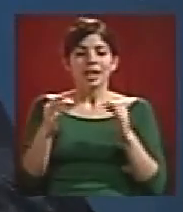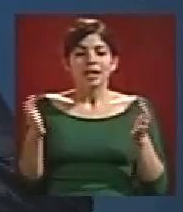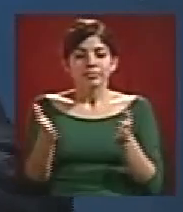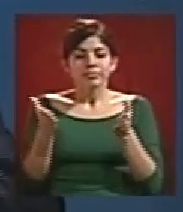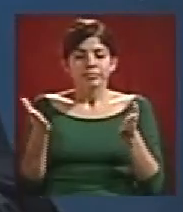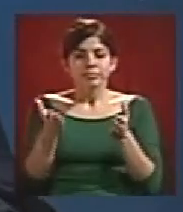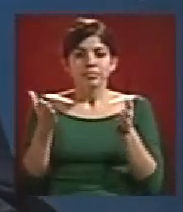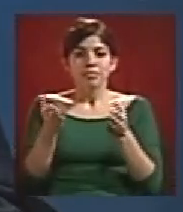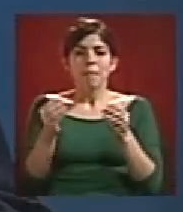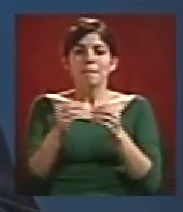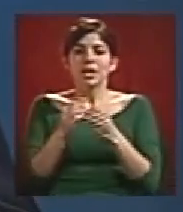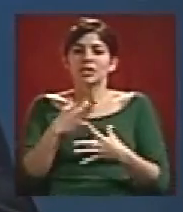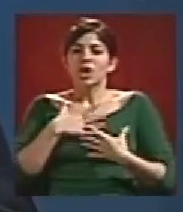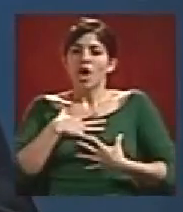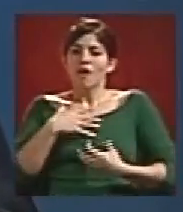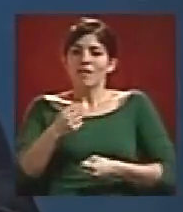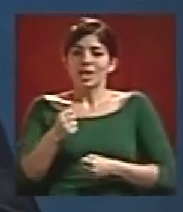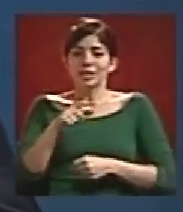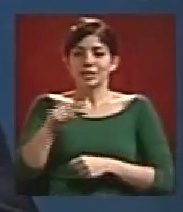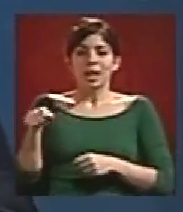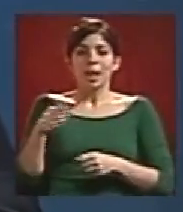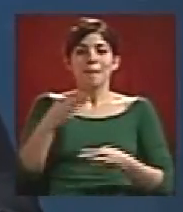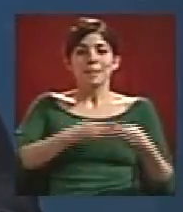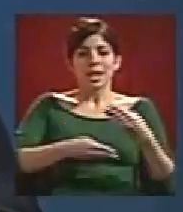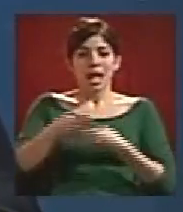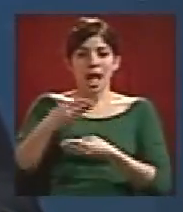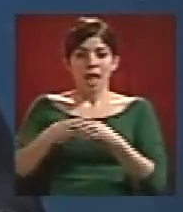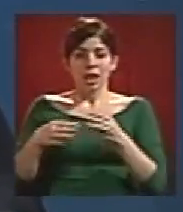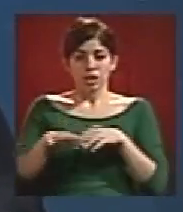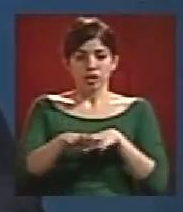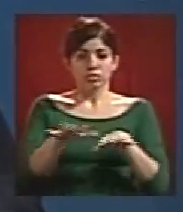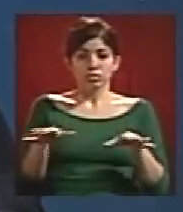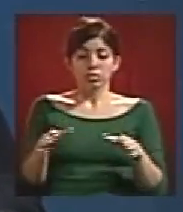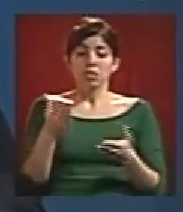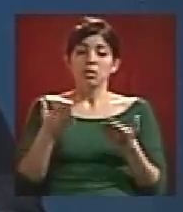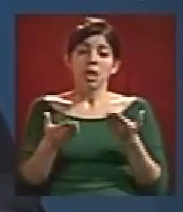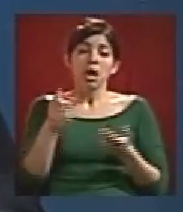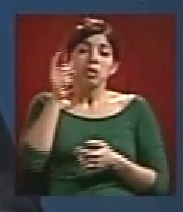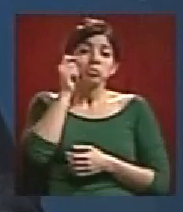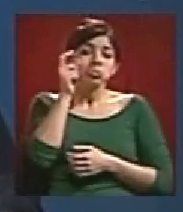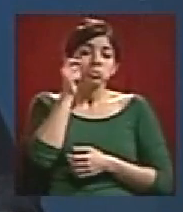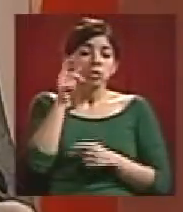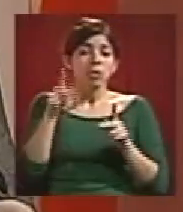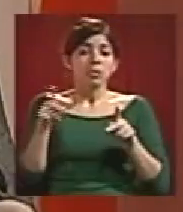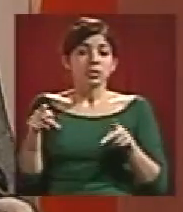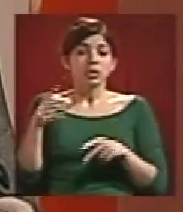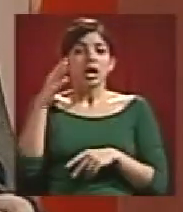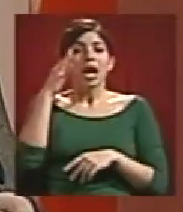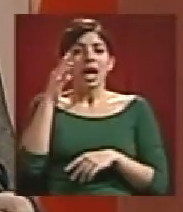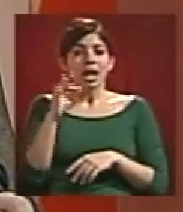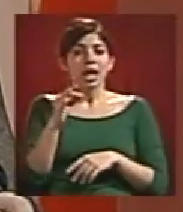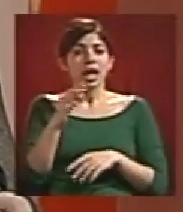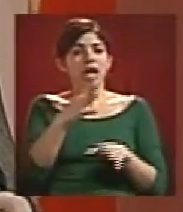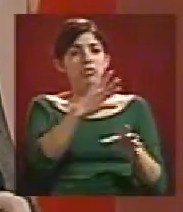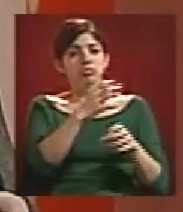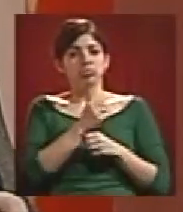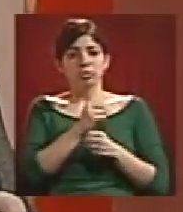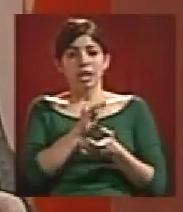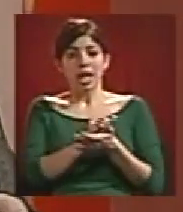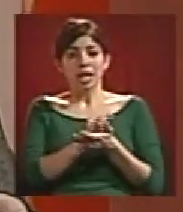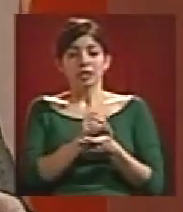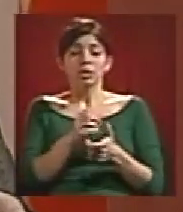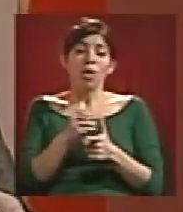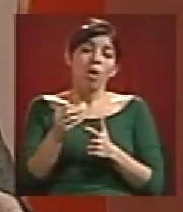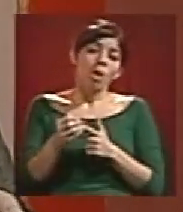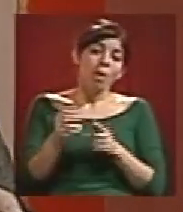medida mayor confianza a los mercados. Habrá que ver si la gente cree, porque usted puede transmitir eso, y si la gente no